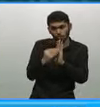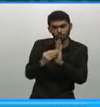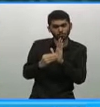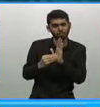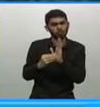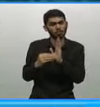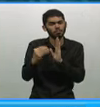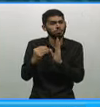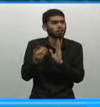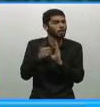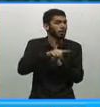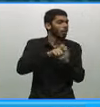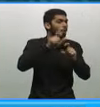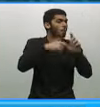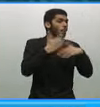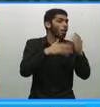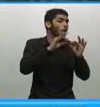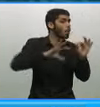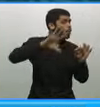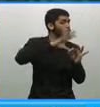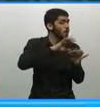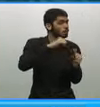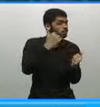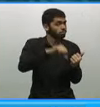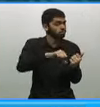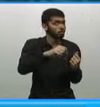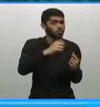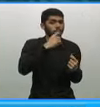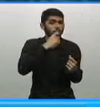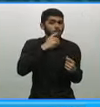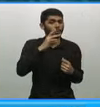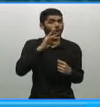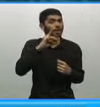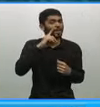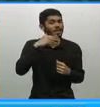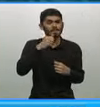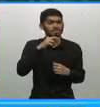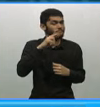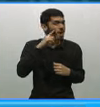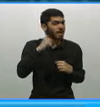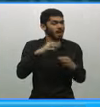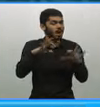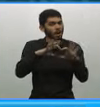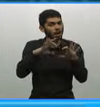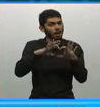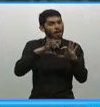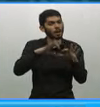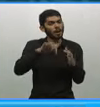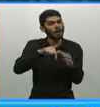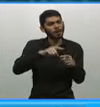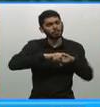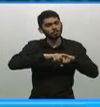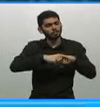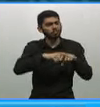las ausencias de jugadores internacionales. Un caso puntual es el de Ángel Di María, que está realizando una mini pretemporada